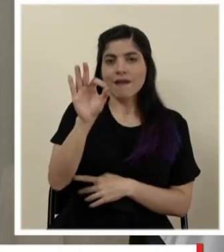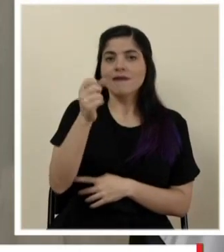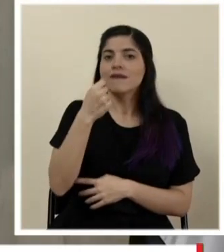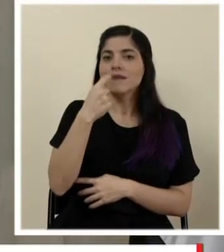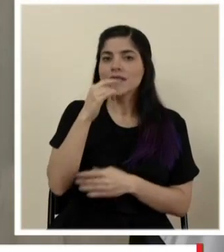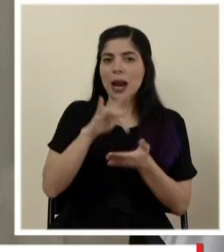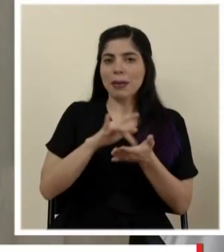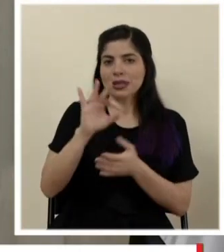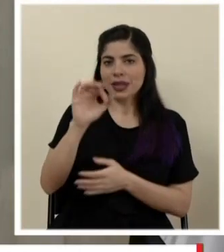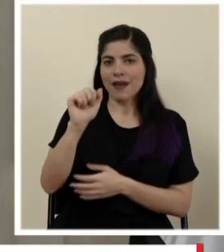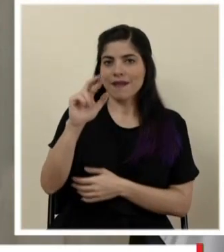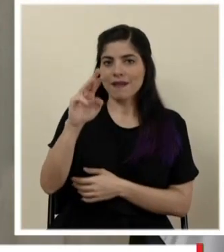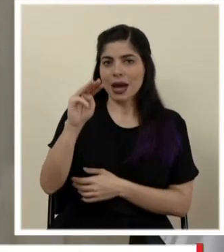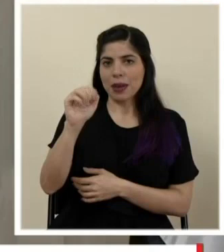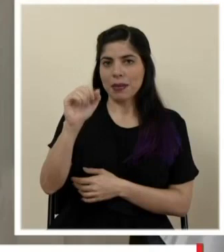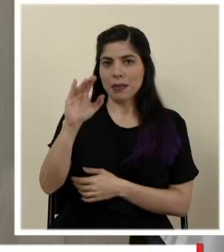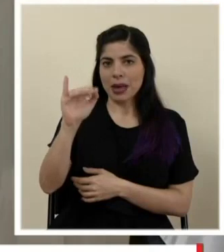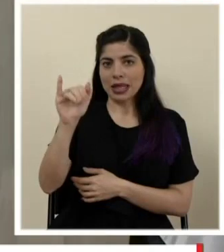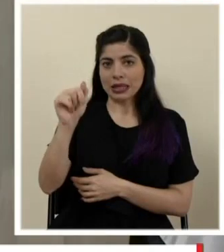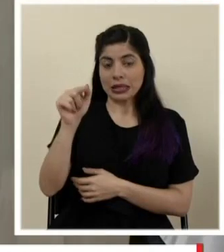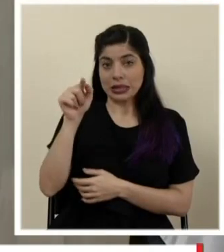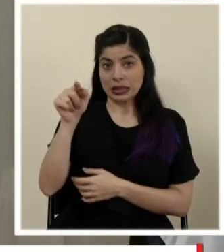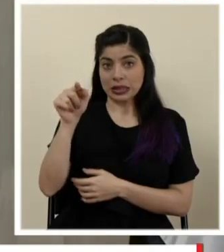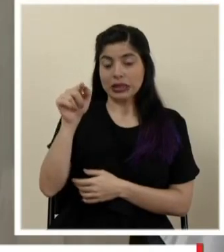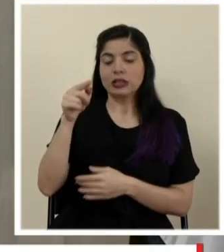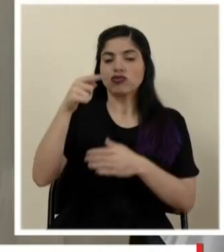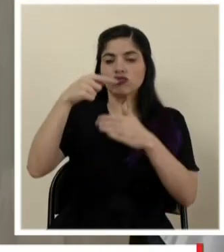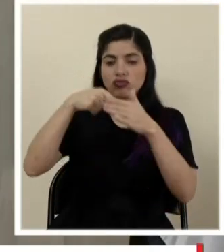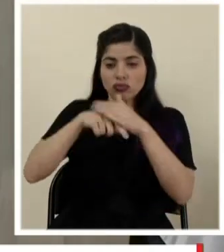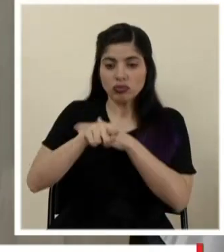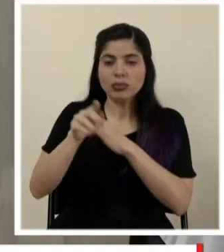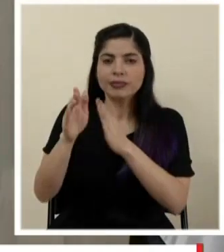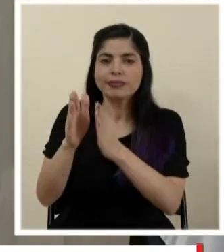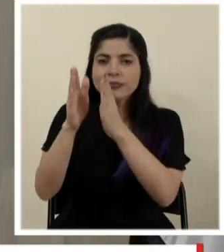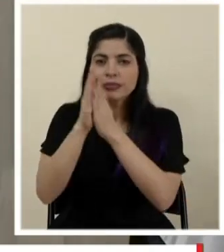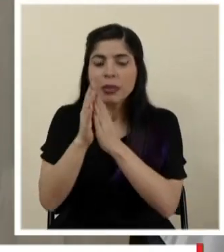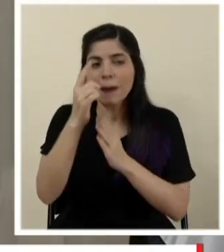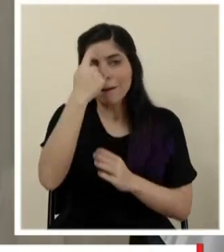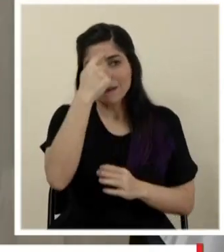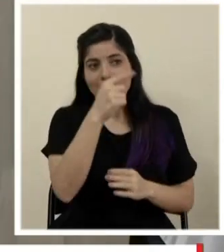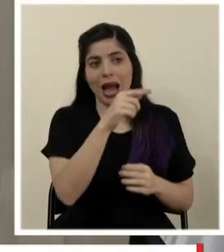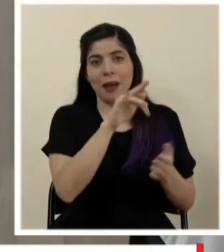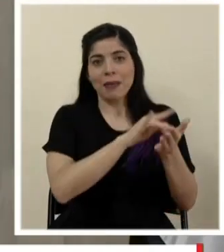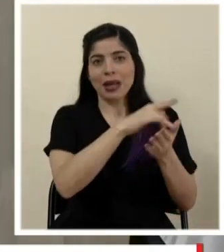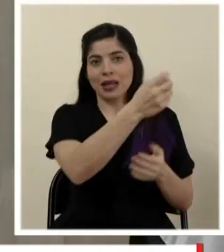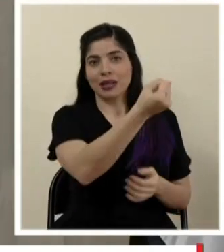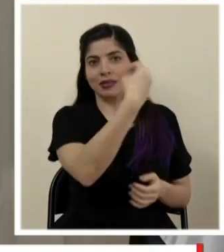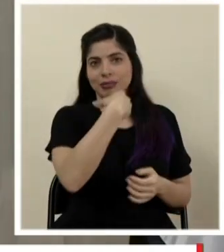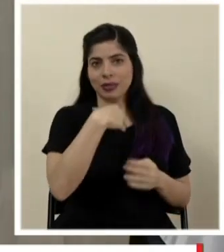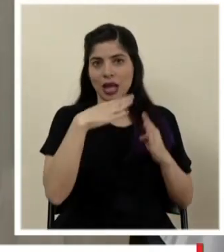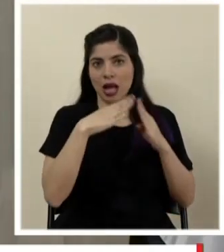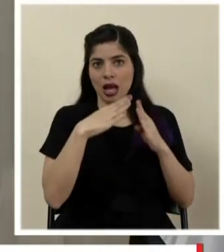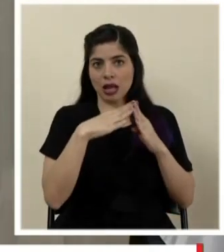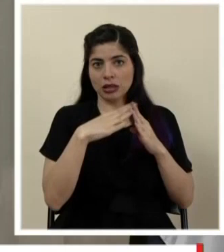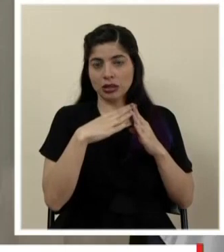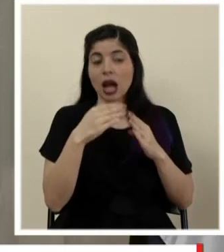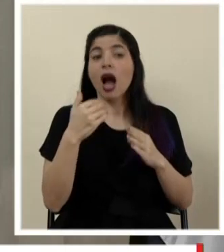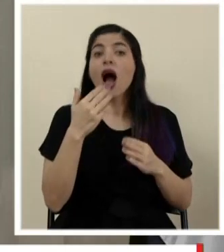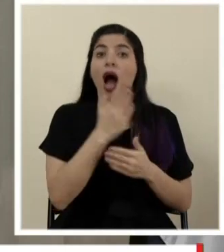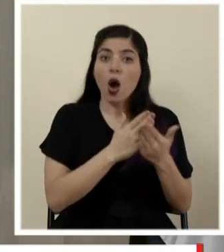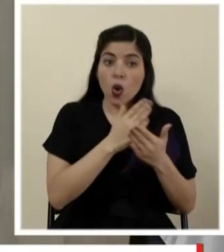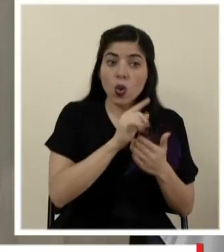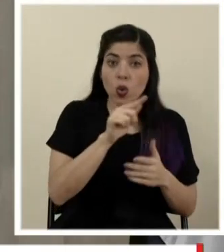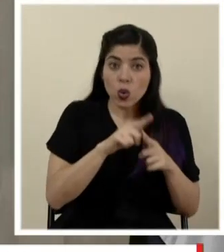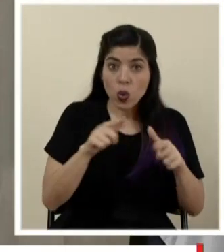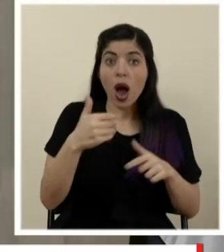www.ccss.sa.cr/farmacia y ahí tramitar la entrega a domicilio en los lugares donde se está